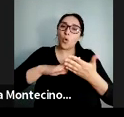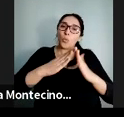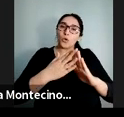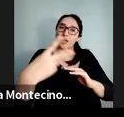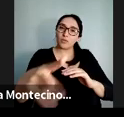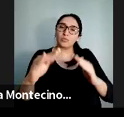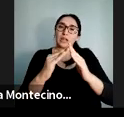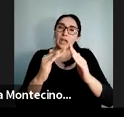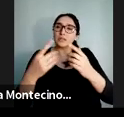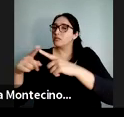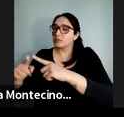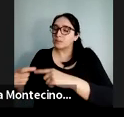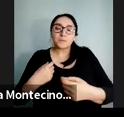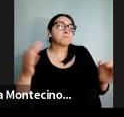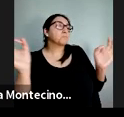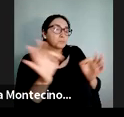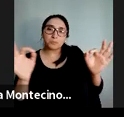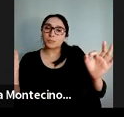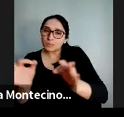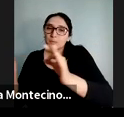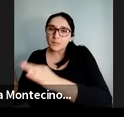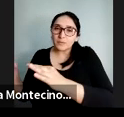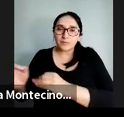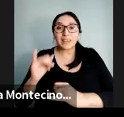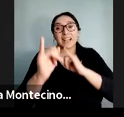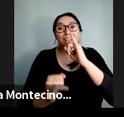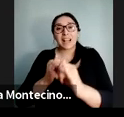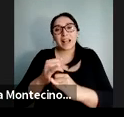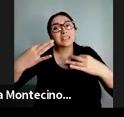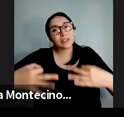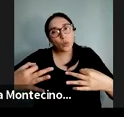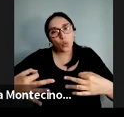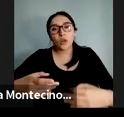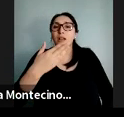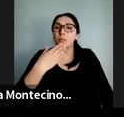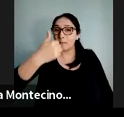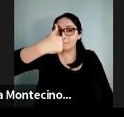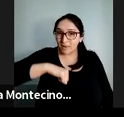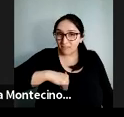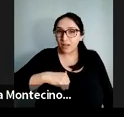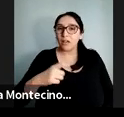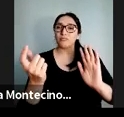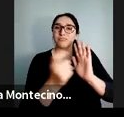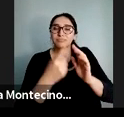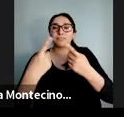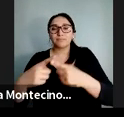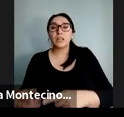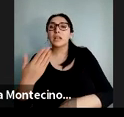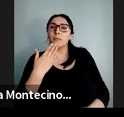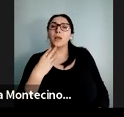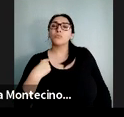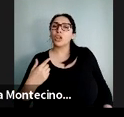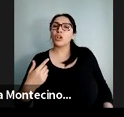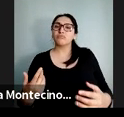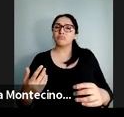busquen construir estos pactos para evitar una Internet más segura y que tengan sus propios códigos en el fondo para evitarlos y que